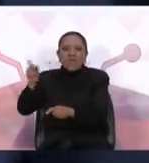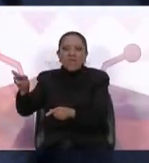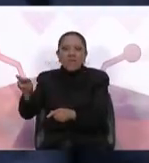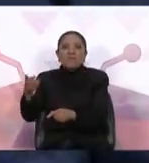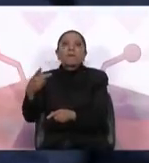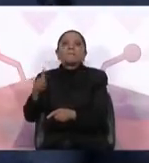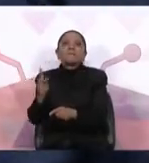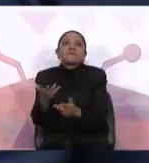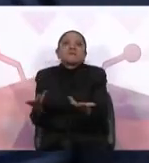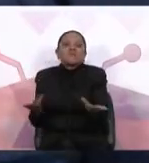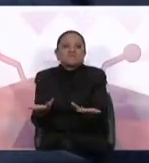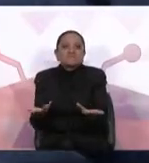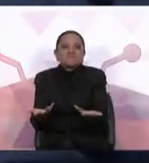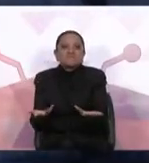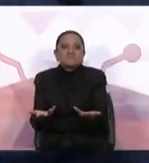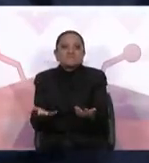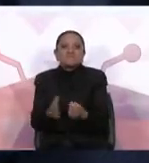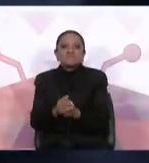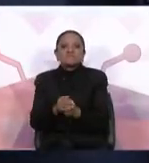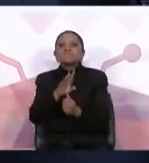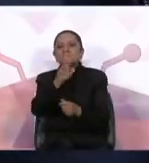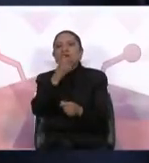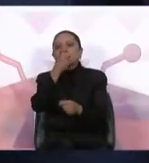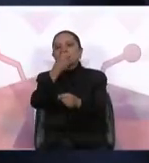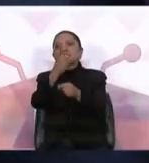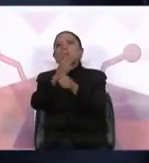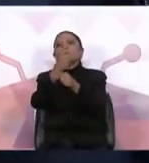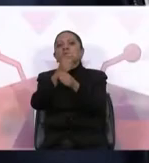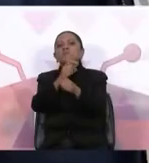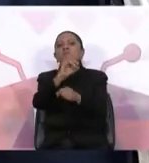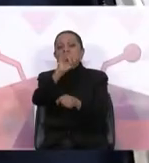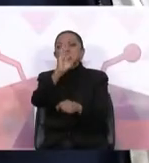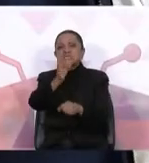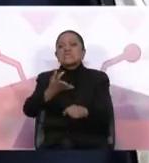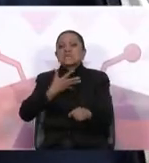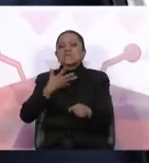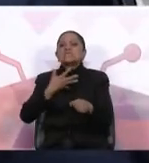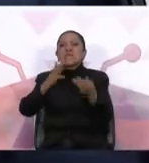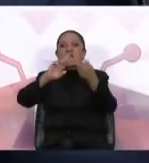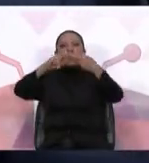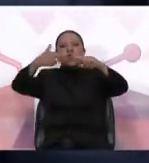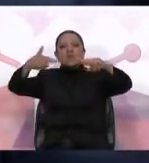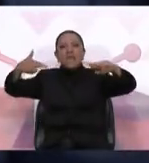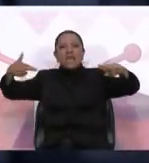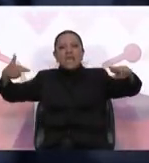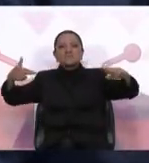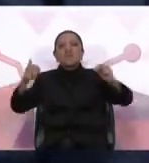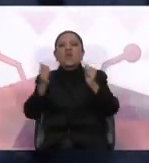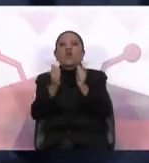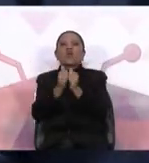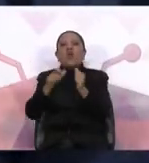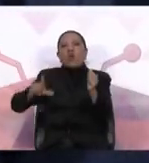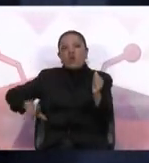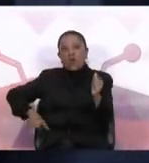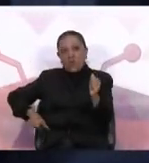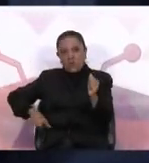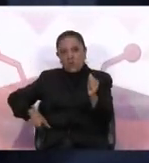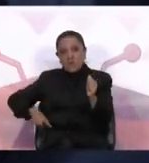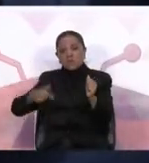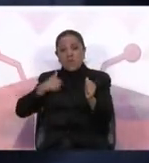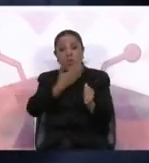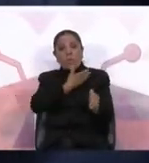bueno primero efectivamente si tengo una relación con el gobierno del presidente del partido político que